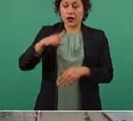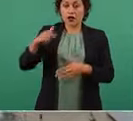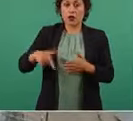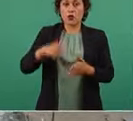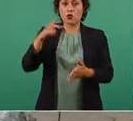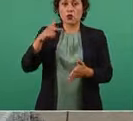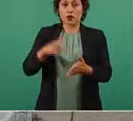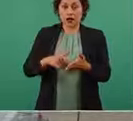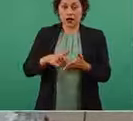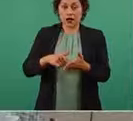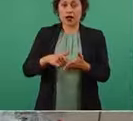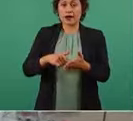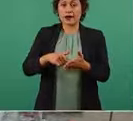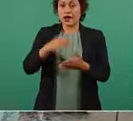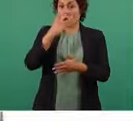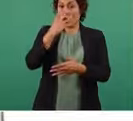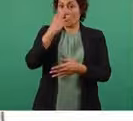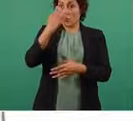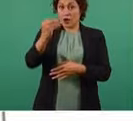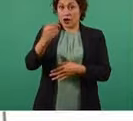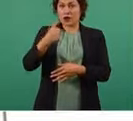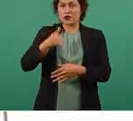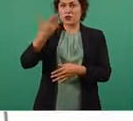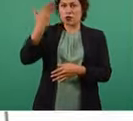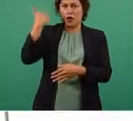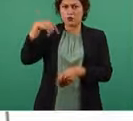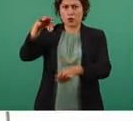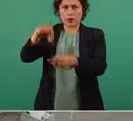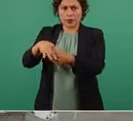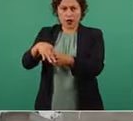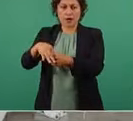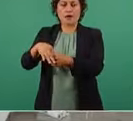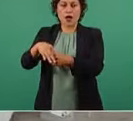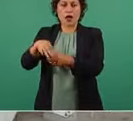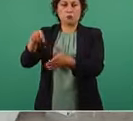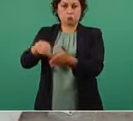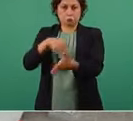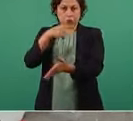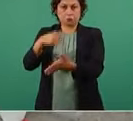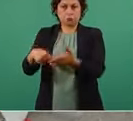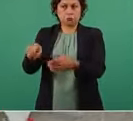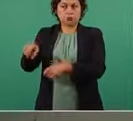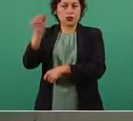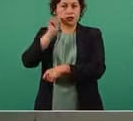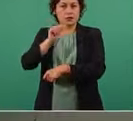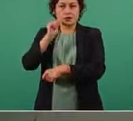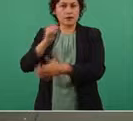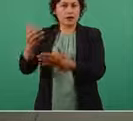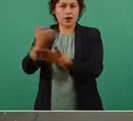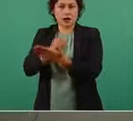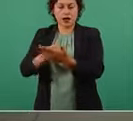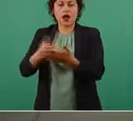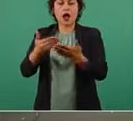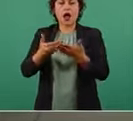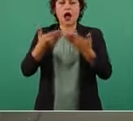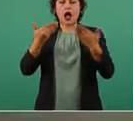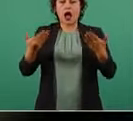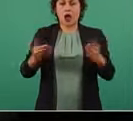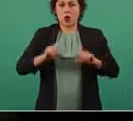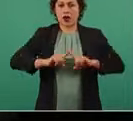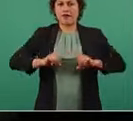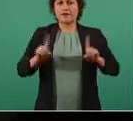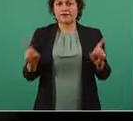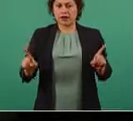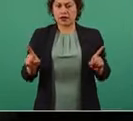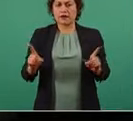servicio. En las esferas de almacenamiento continúa el montaje de patas de soporte y gajos de Ecuador mientras se realizan trabajos de obra mecánica.